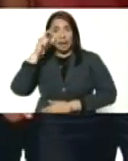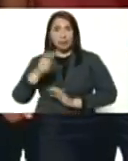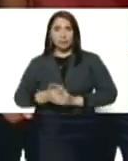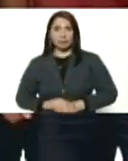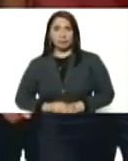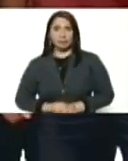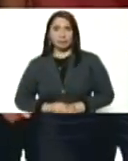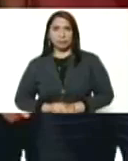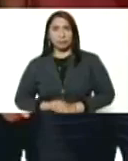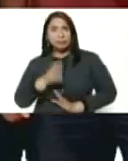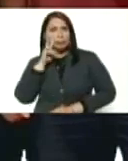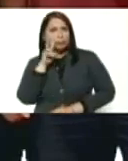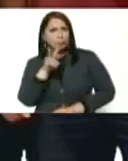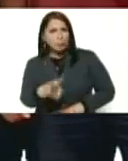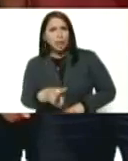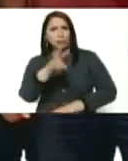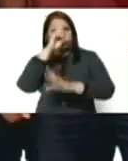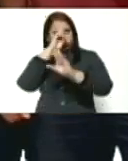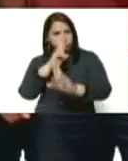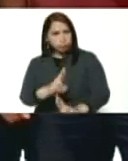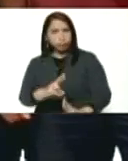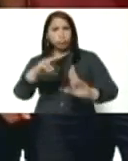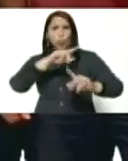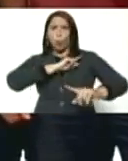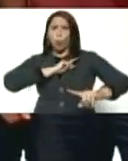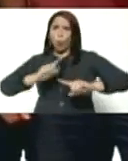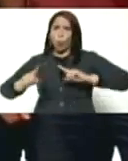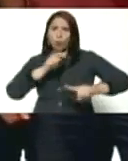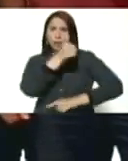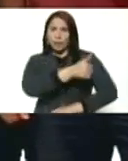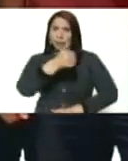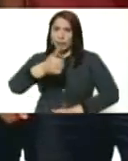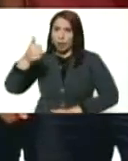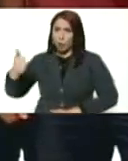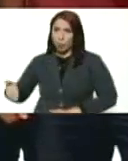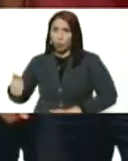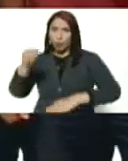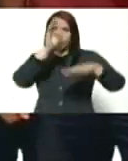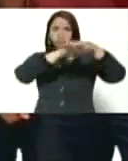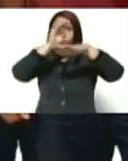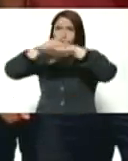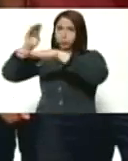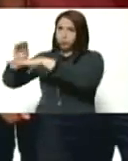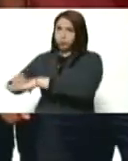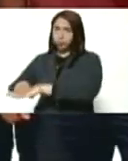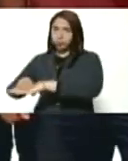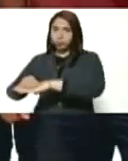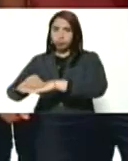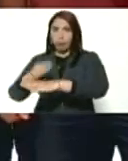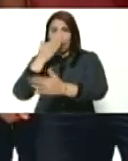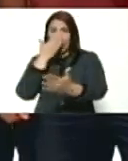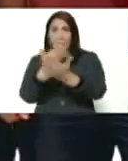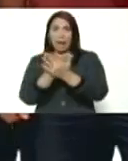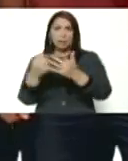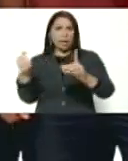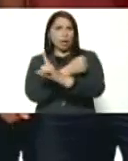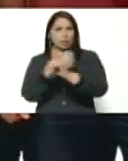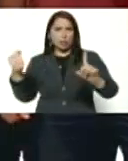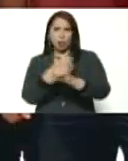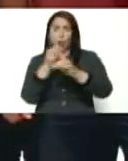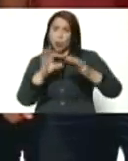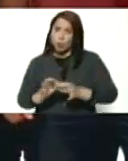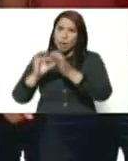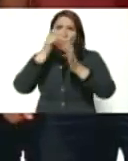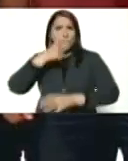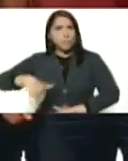asegurándose pues que cumplan la orden cada uno de los que allí fueron convocados. Ante esas agresiones, unidad del pueblo, unidad de la